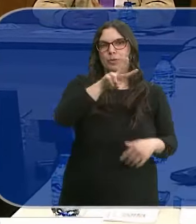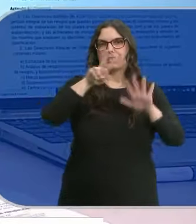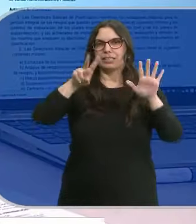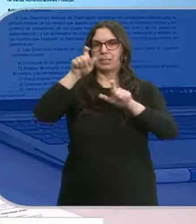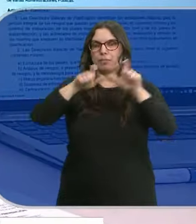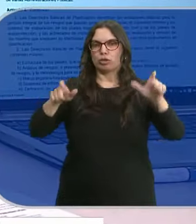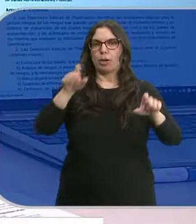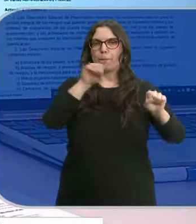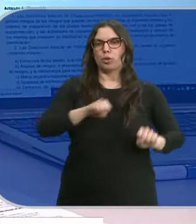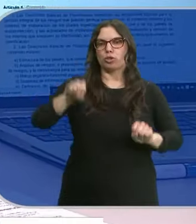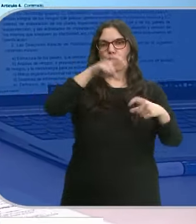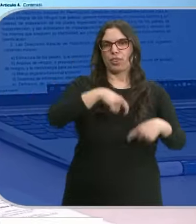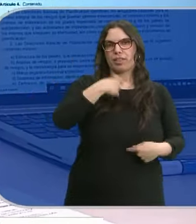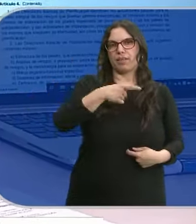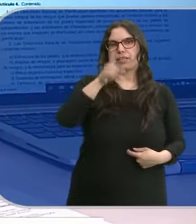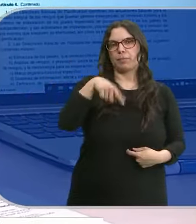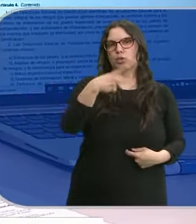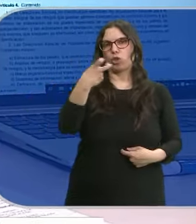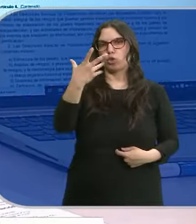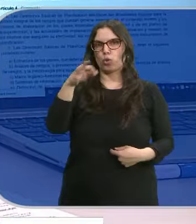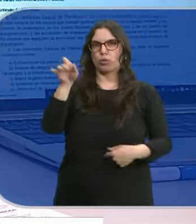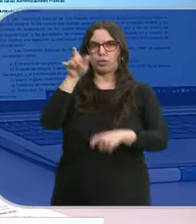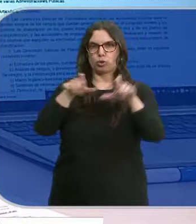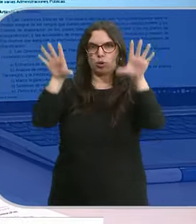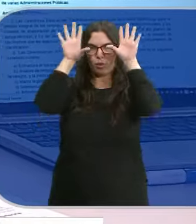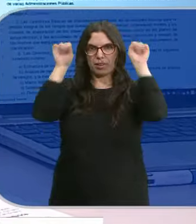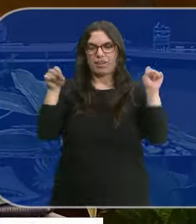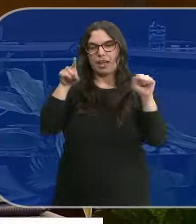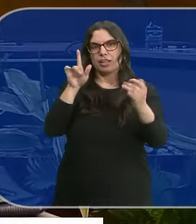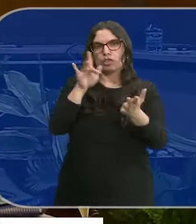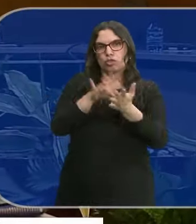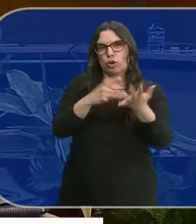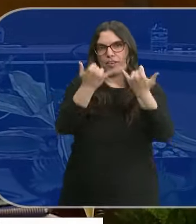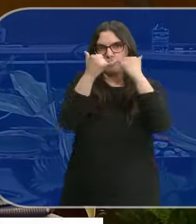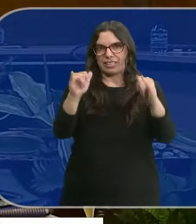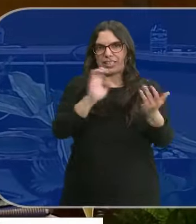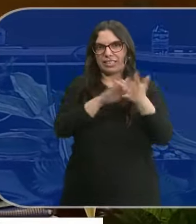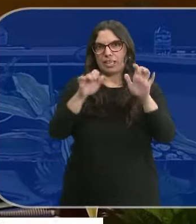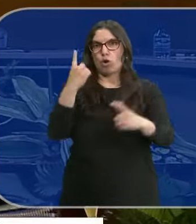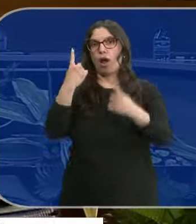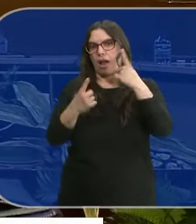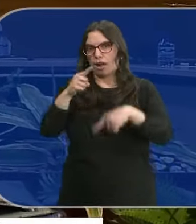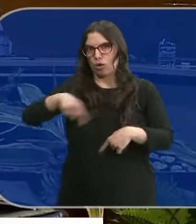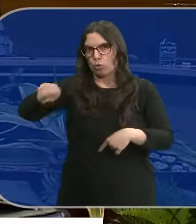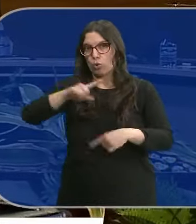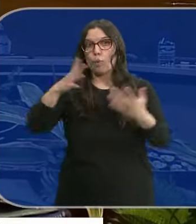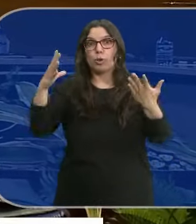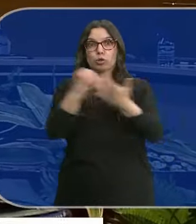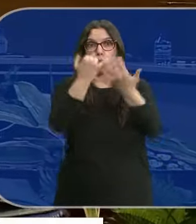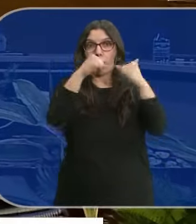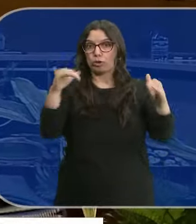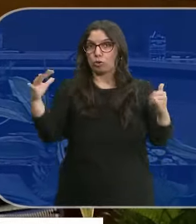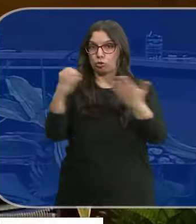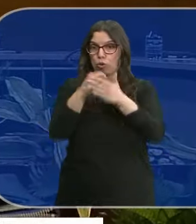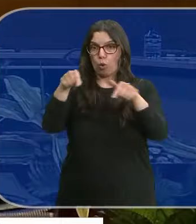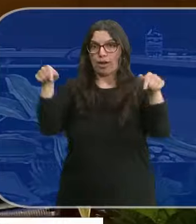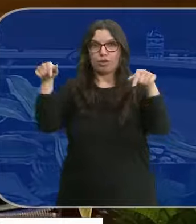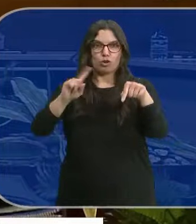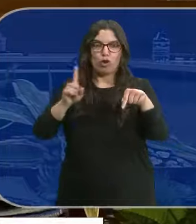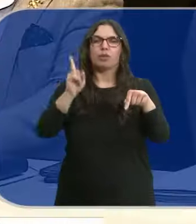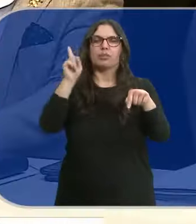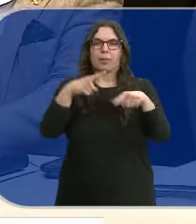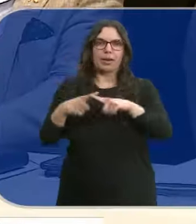Protección Civil y 250 agentes de la Guardia Civil. Allí se celebrará parte de la fiesta de Castilla y León, pero no todos los actos que este año se van a